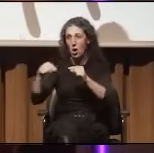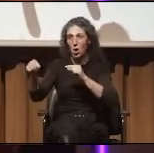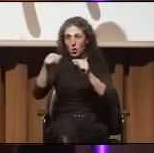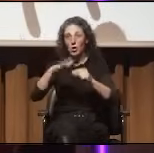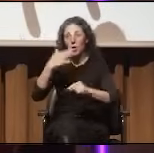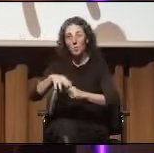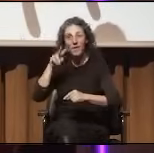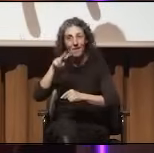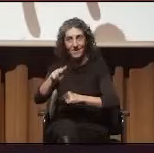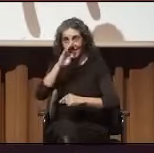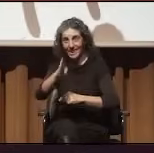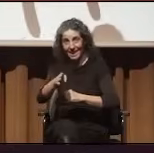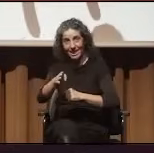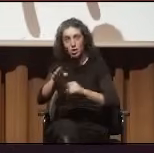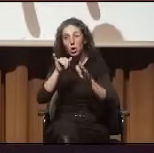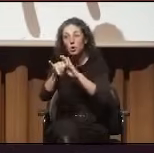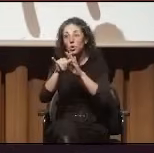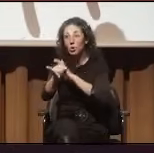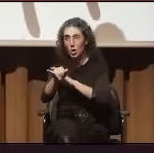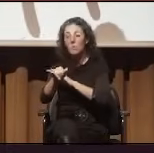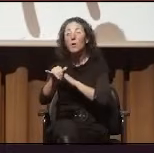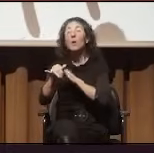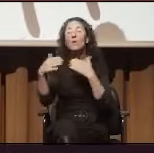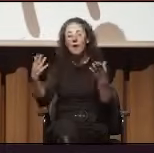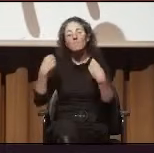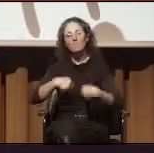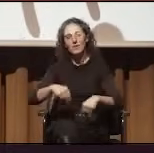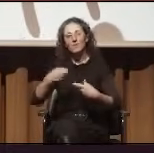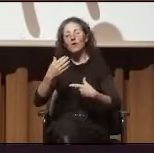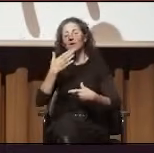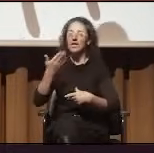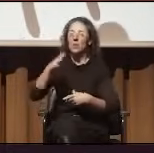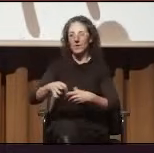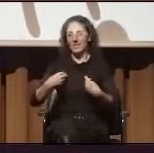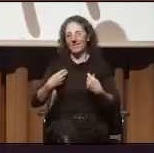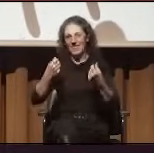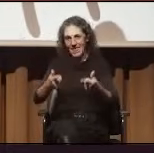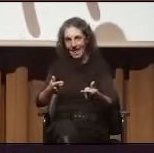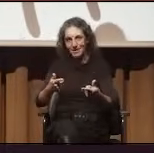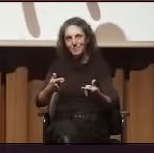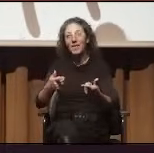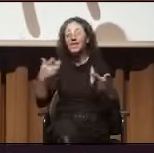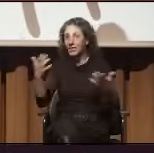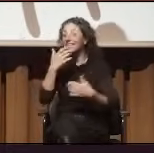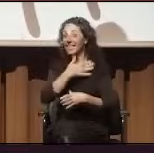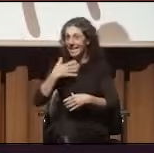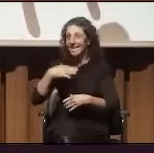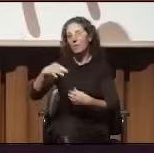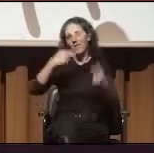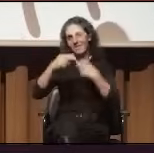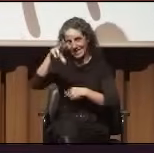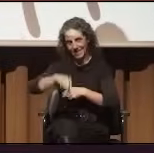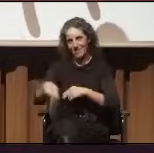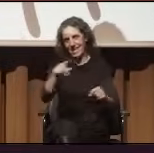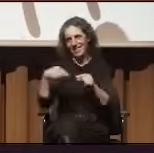streaming por el canal YouTube de vuestro Dando festival. Dando Vida a la Muerte. Dando Vida a la Muerte, canal YouTube, también nos pueden ver. Muy bien. No,